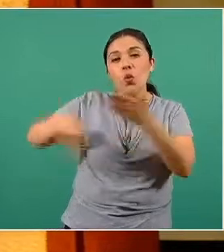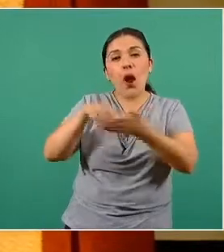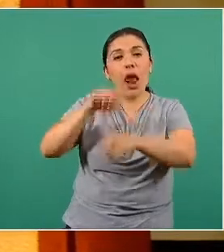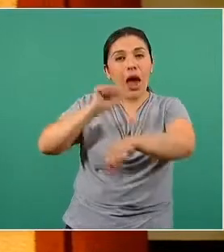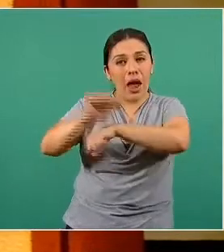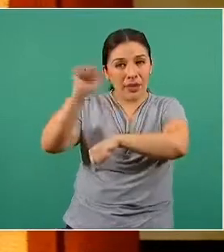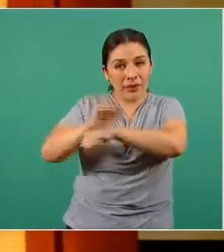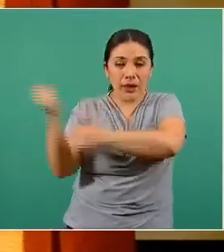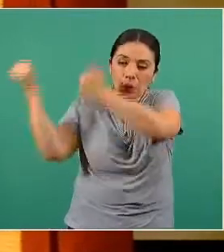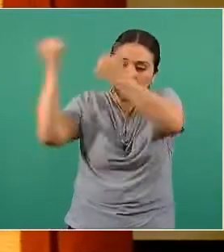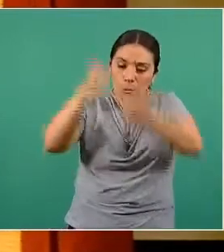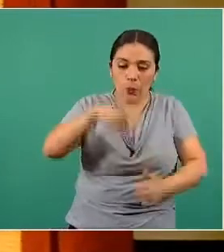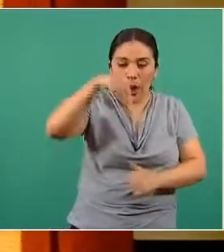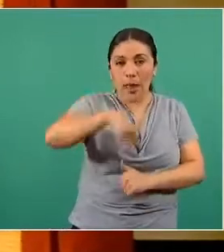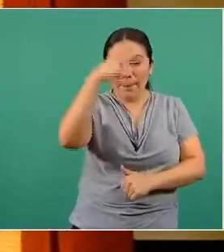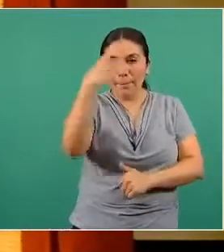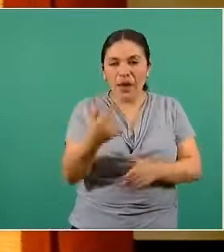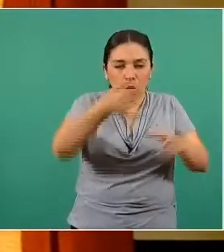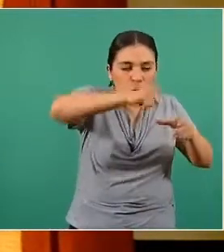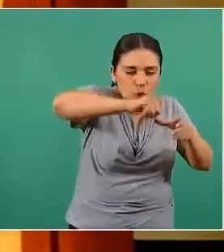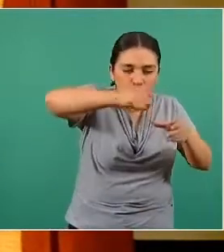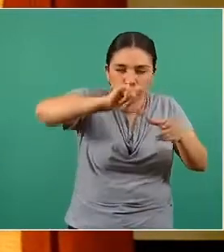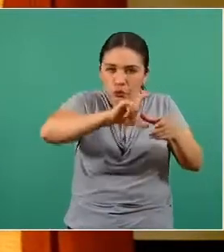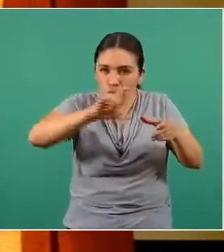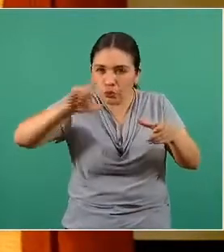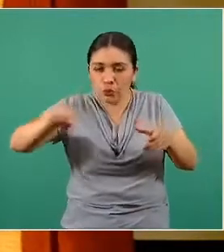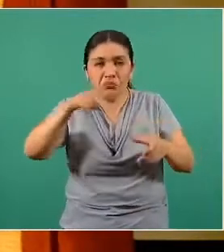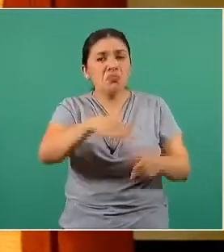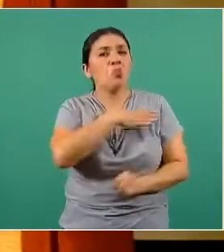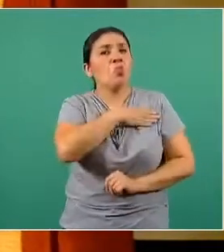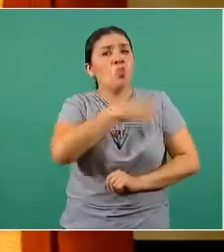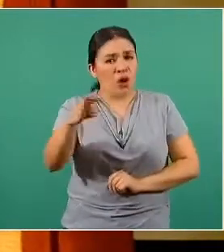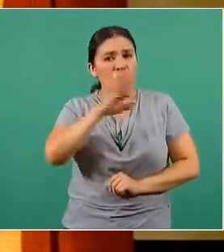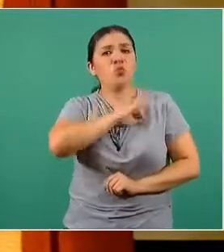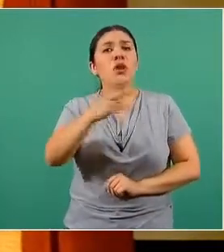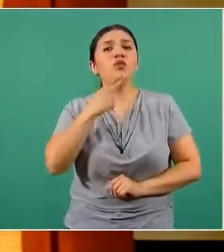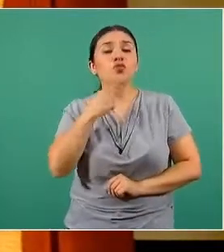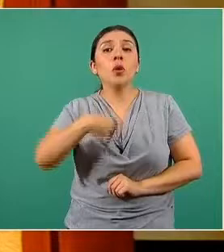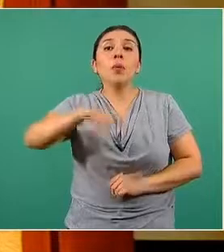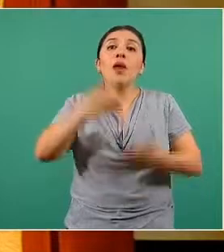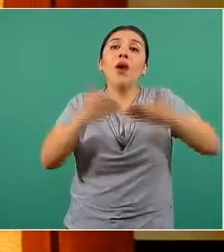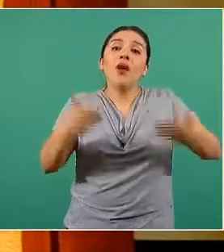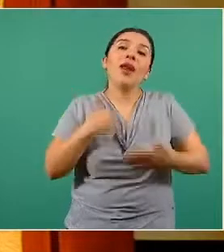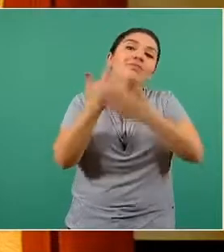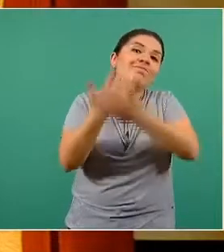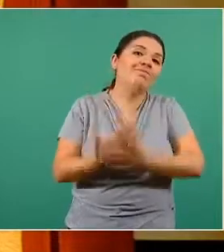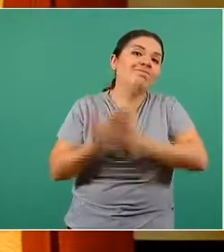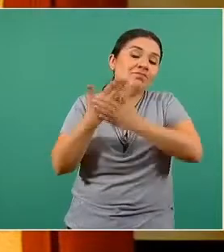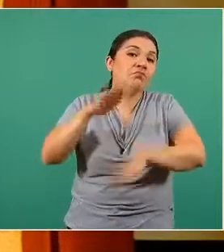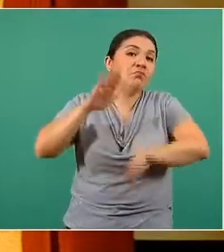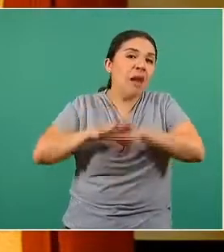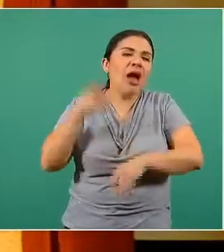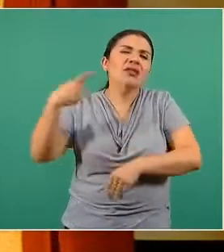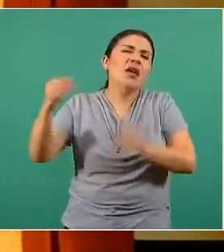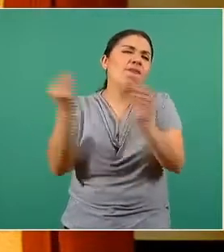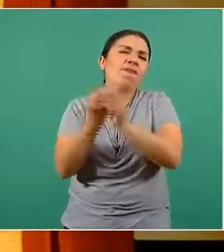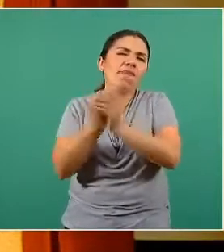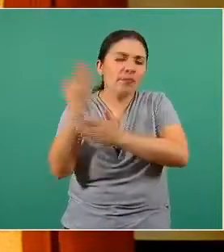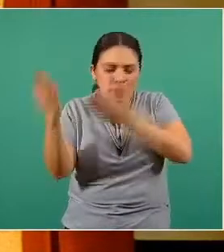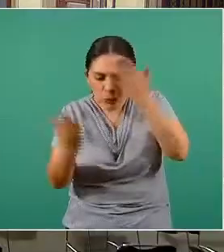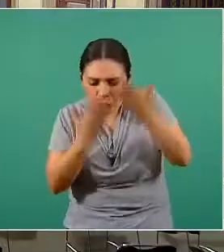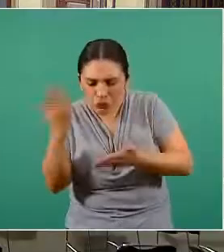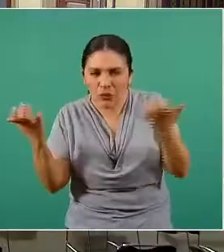envasa en México, ya está en perfectas condiciones. Pero estamos esperando un proceso interno que